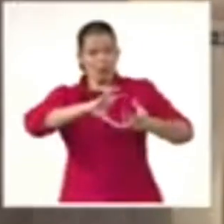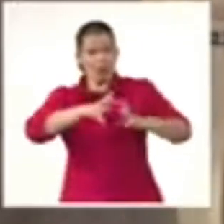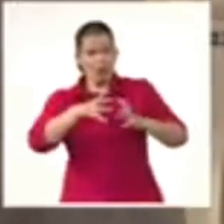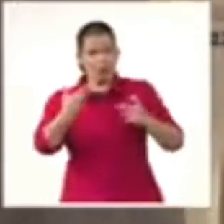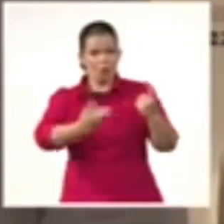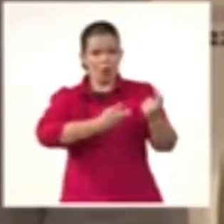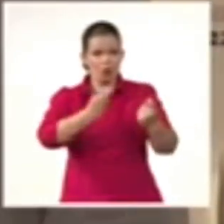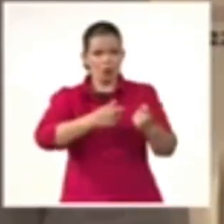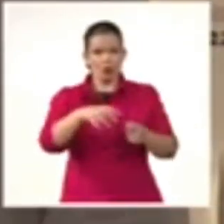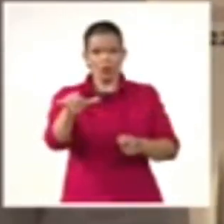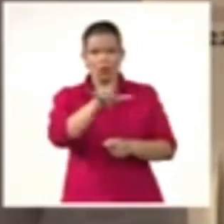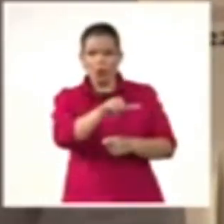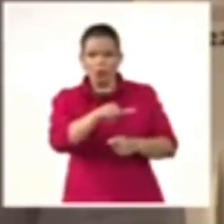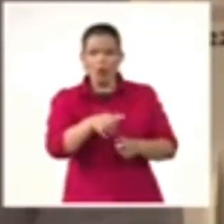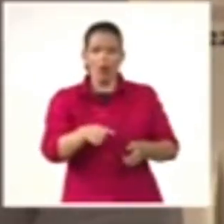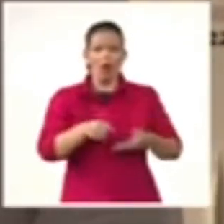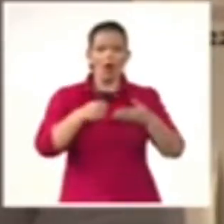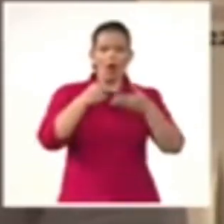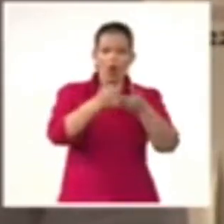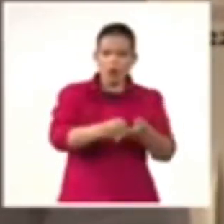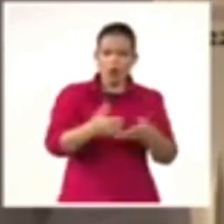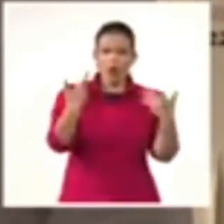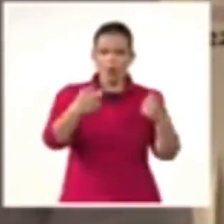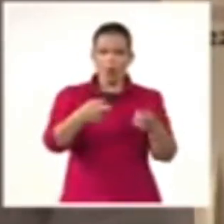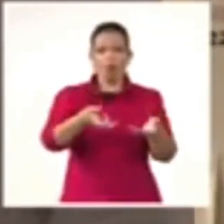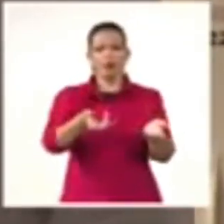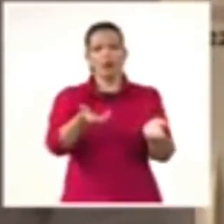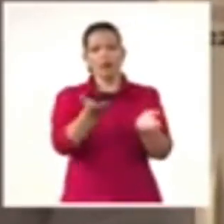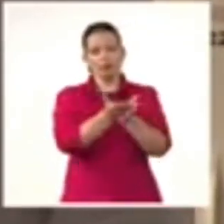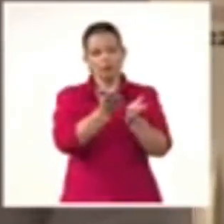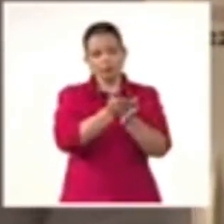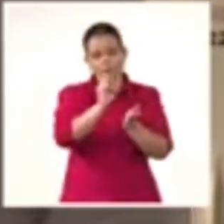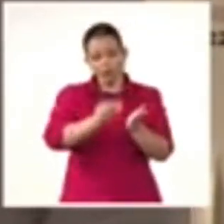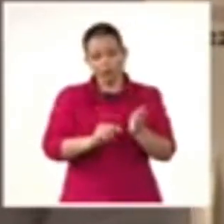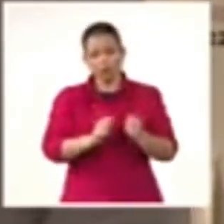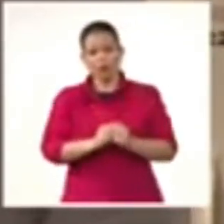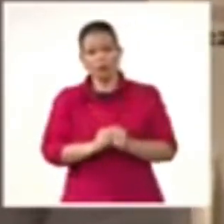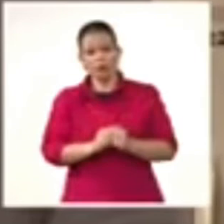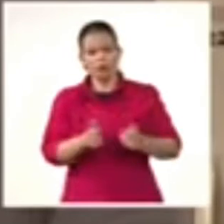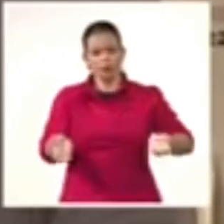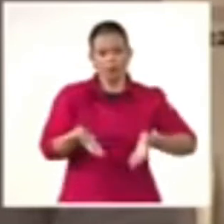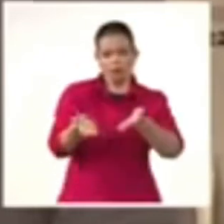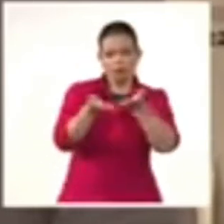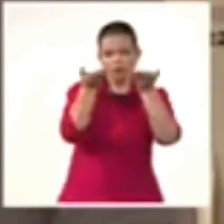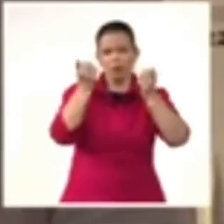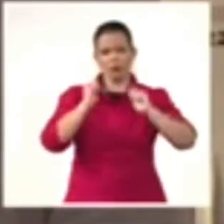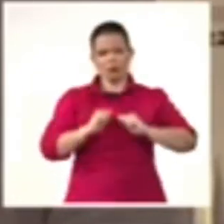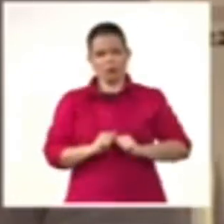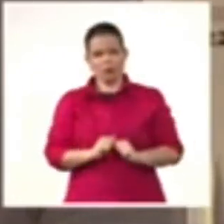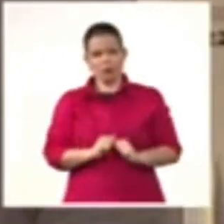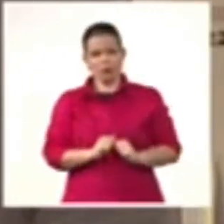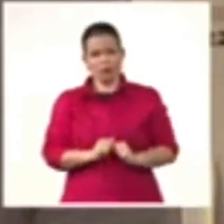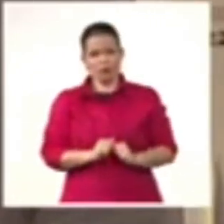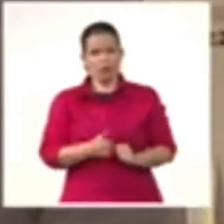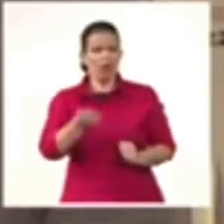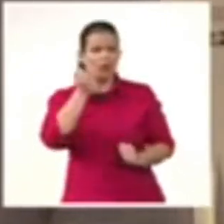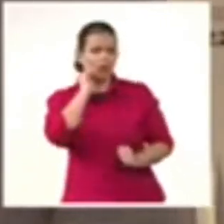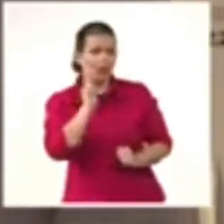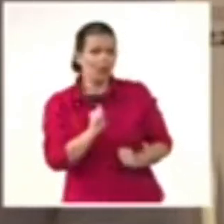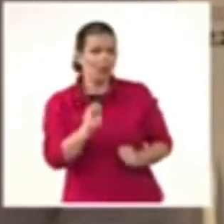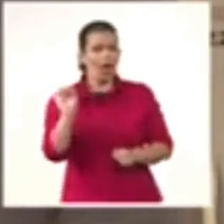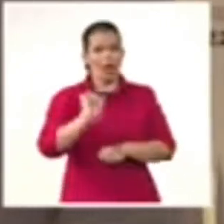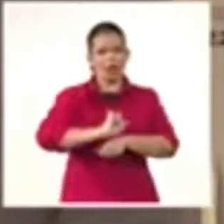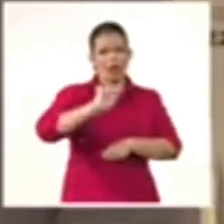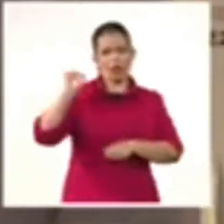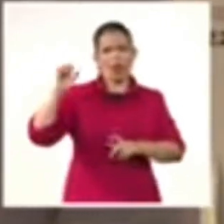de la inexperiencia, el Moncada del subdesarrollo, el Moncada de la falta de técnicos, de la falta de recursos